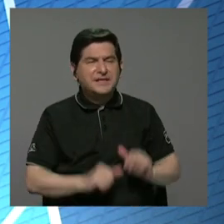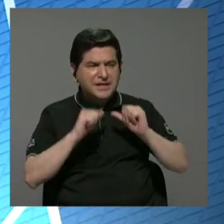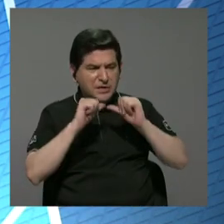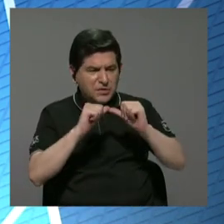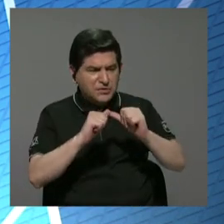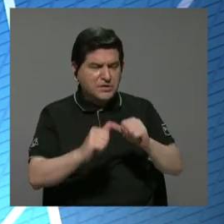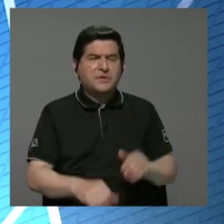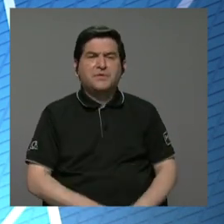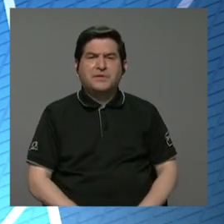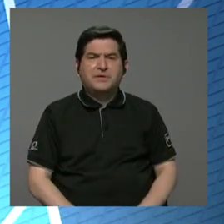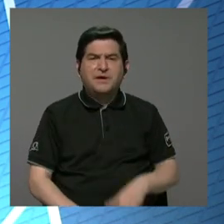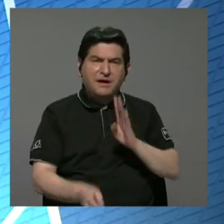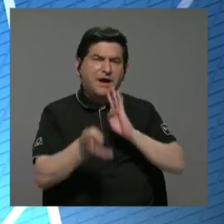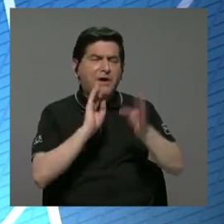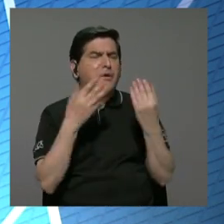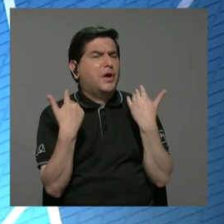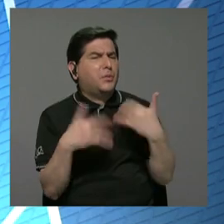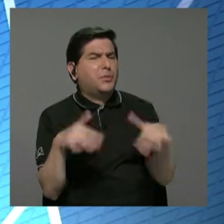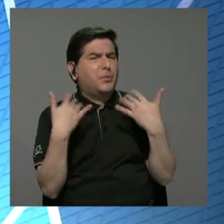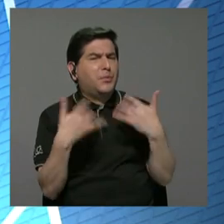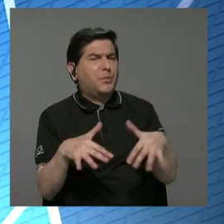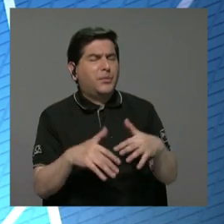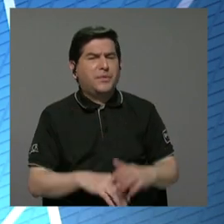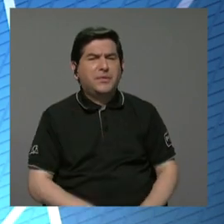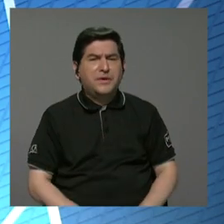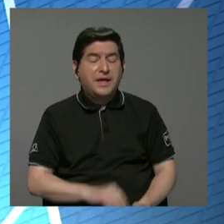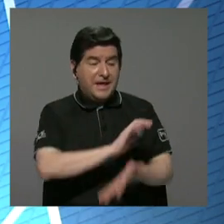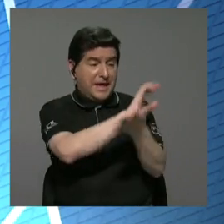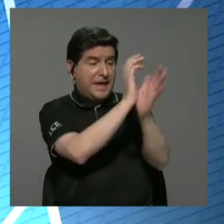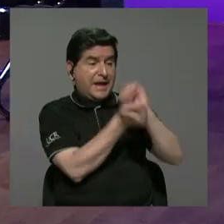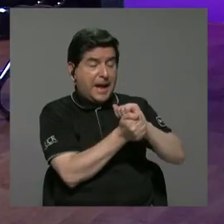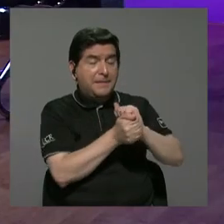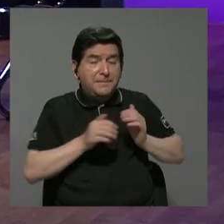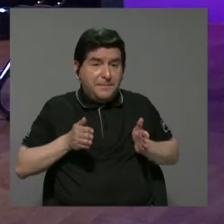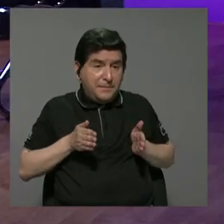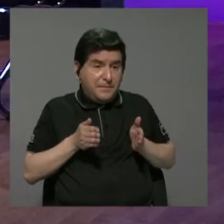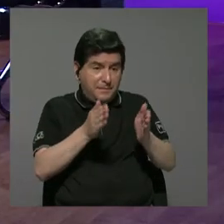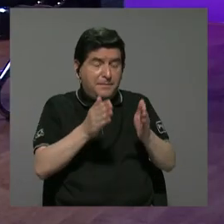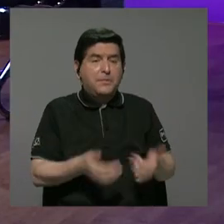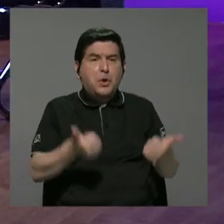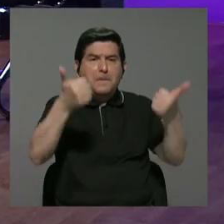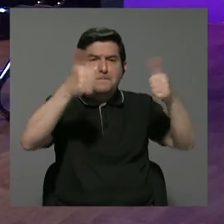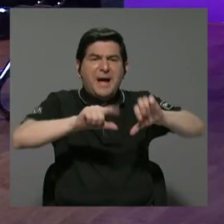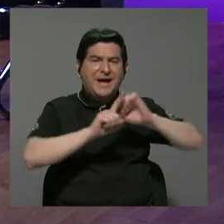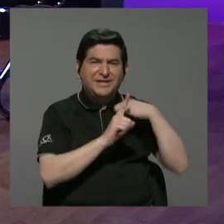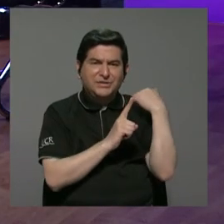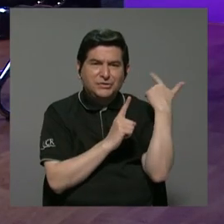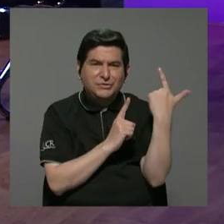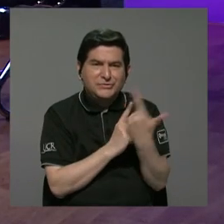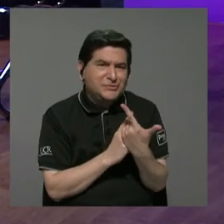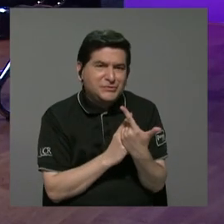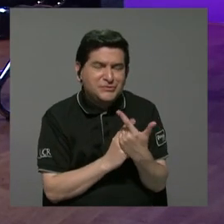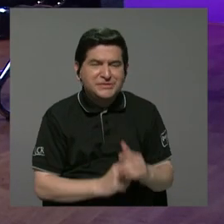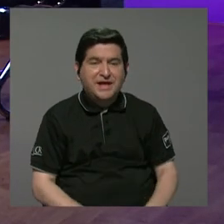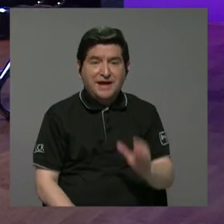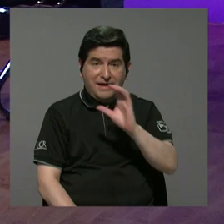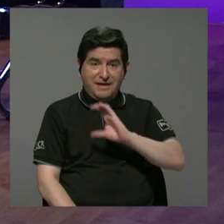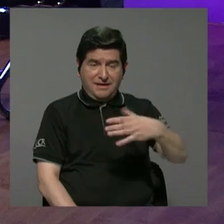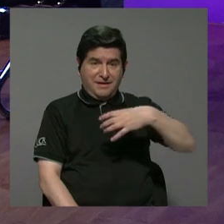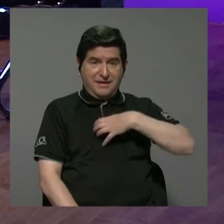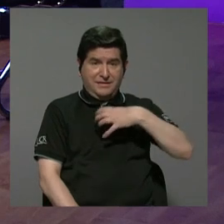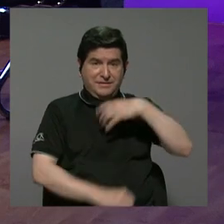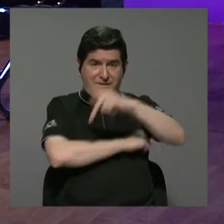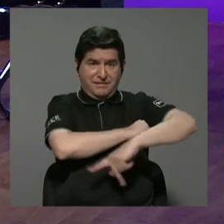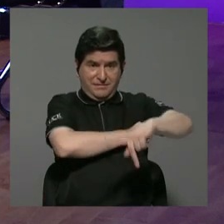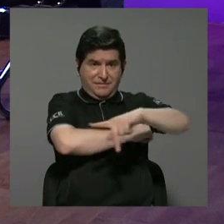Se ha hablado muchísimo de un cambio en el rumbo del pacto social que nos caracteriza como